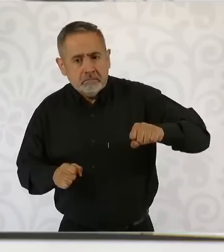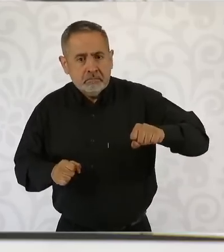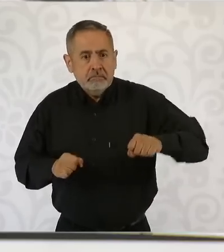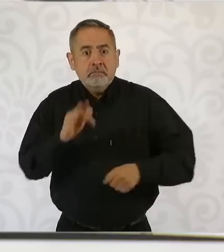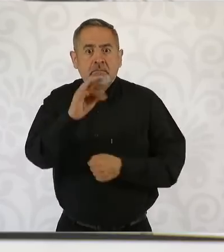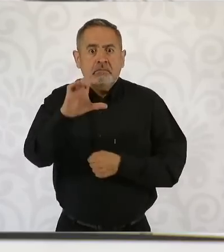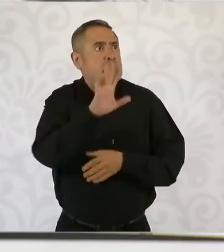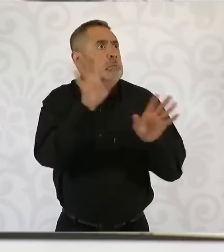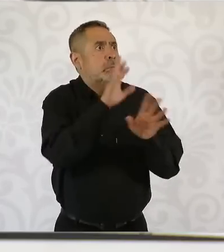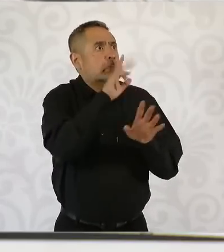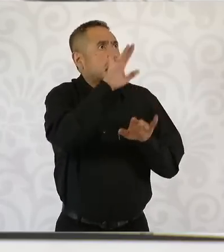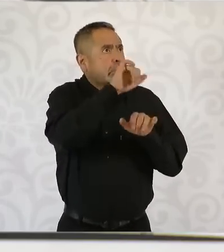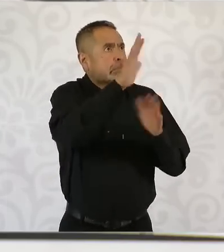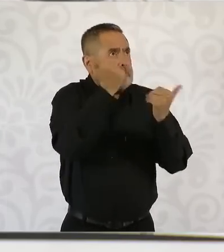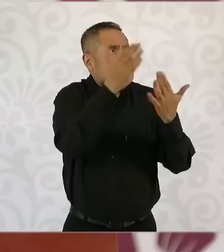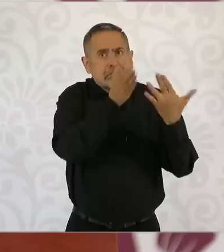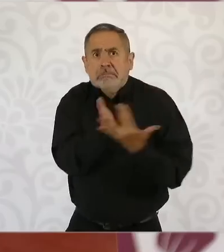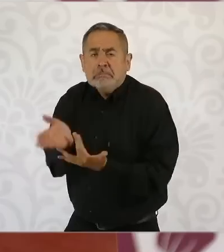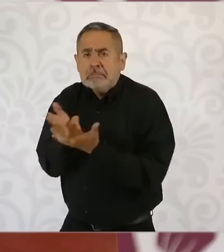Y luego